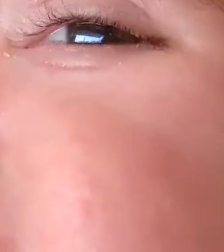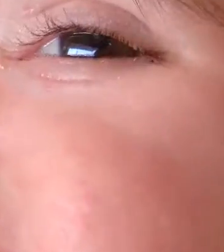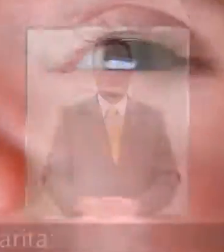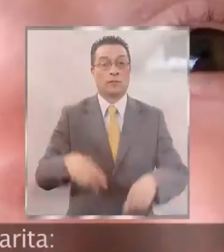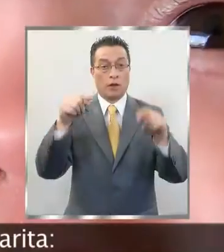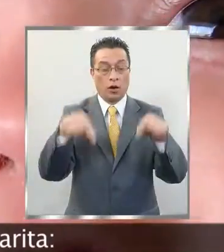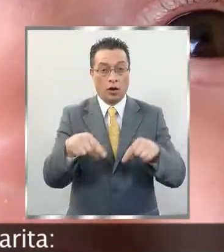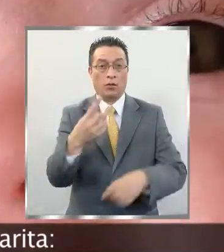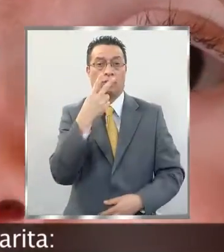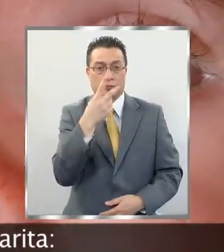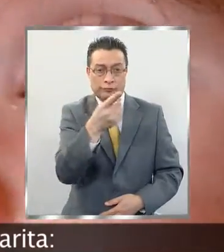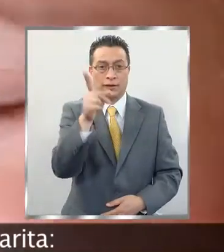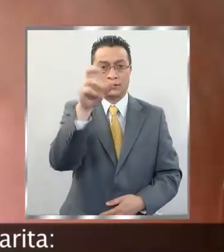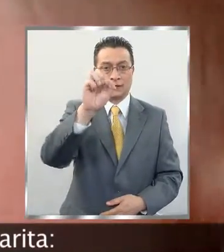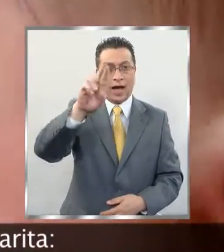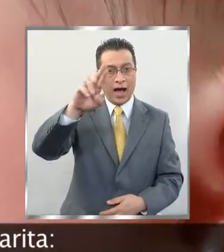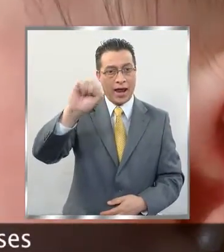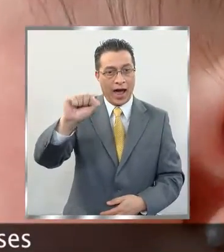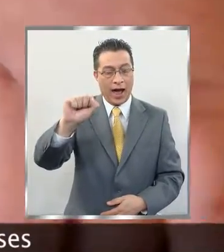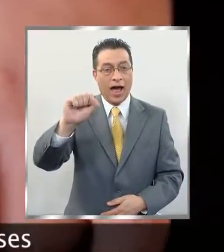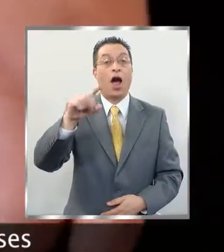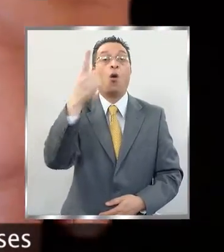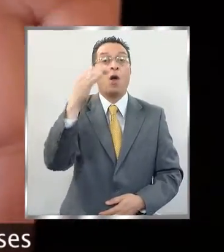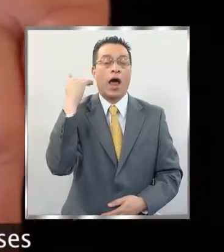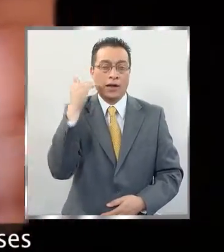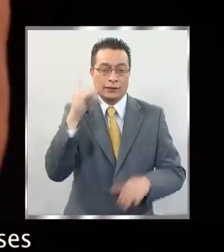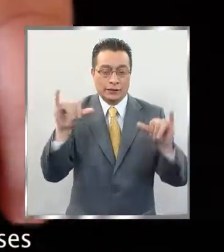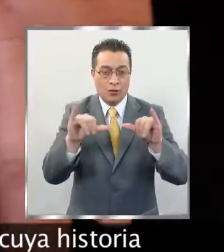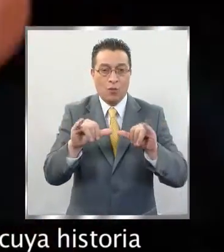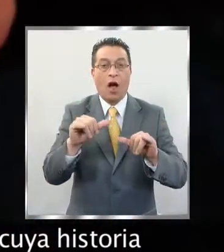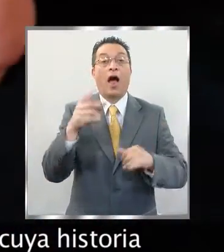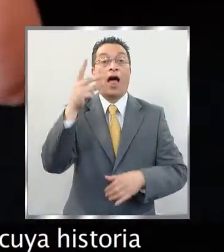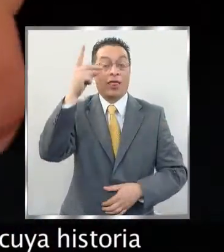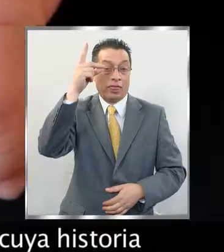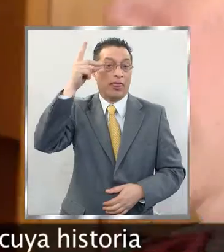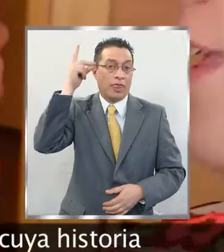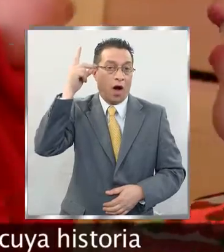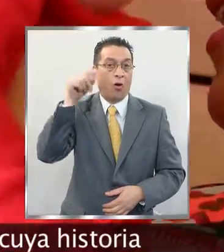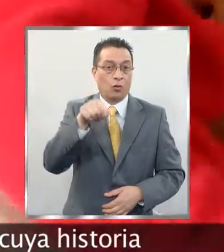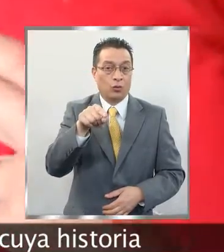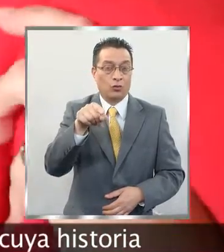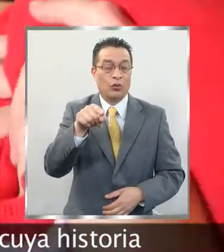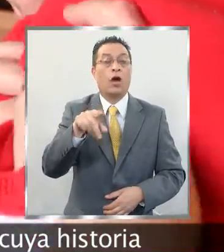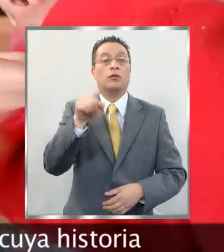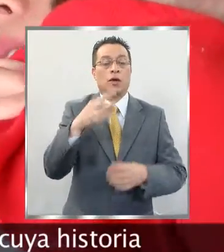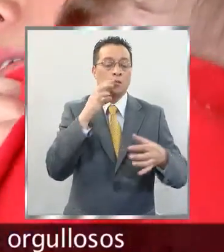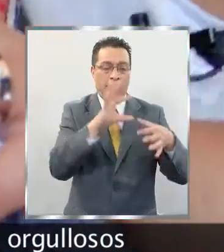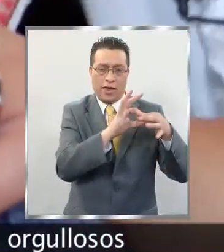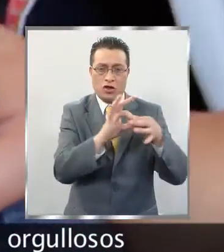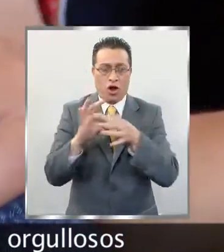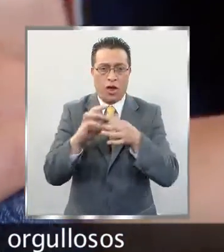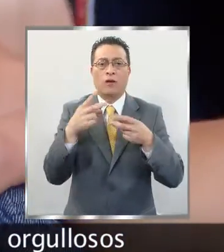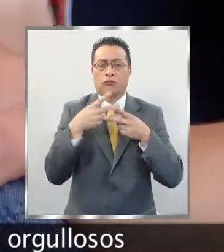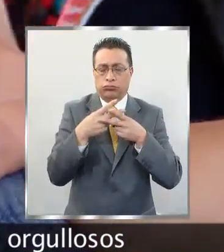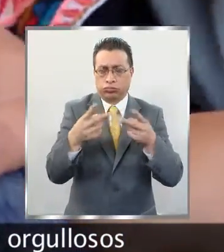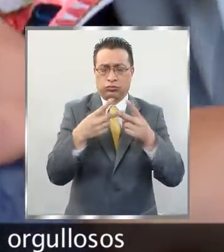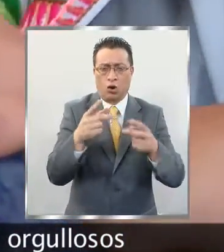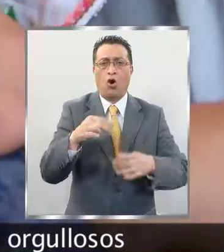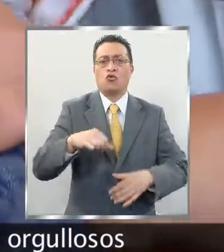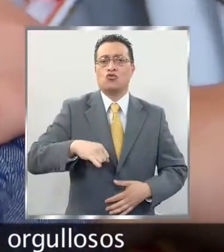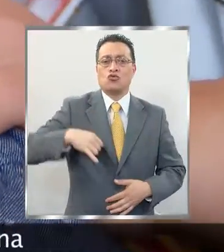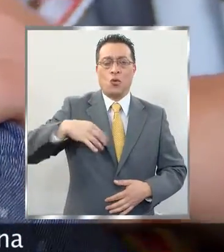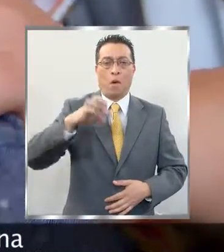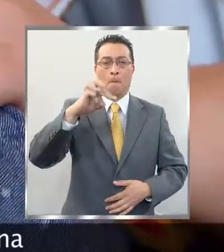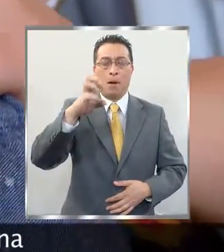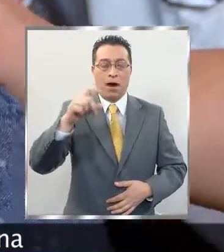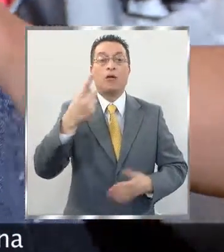Y hoy conoceremos a Sarita, una bebé de seis meses con síndrome de Down y cuya historia ha sido retratada por sus